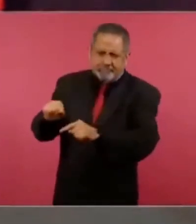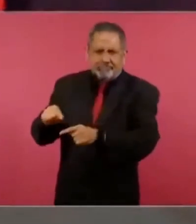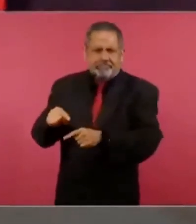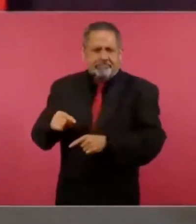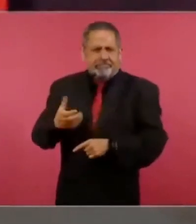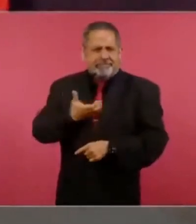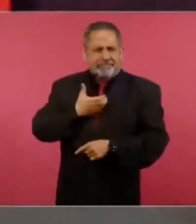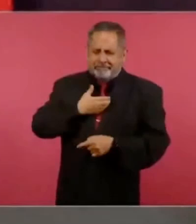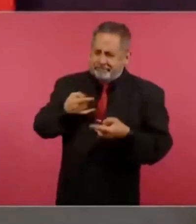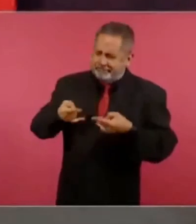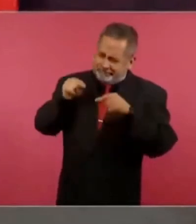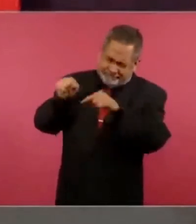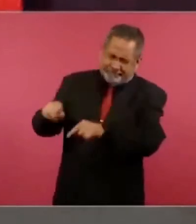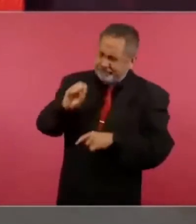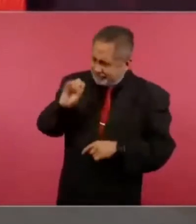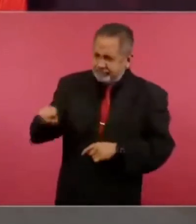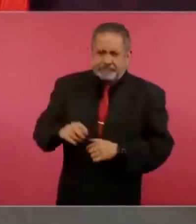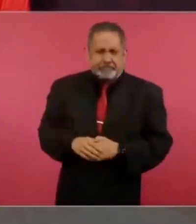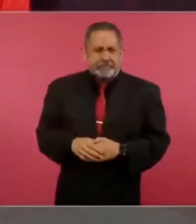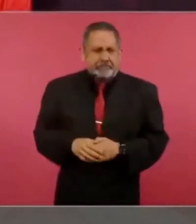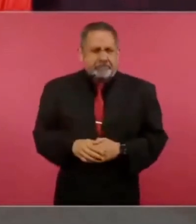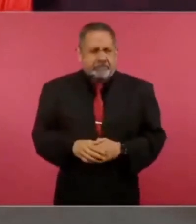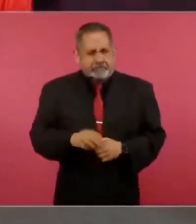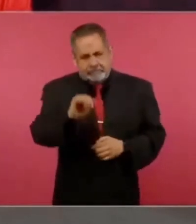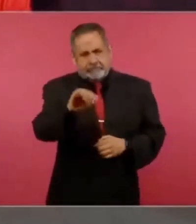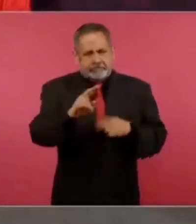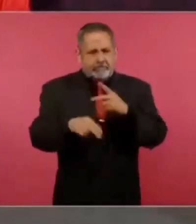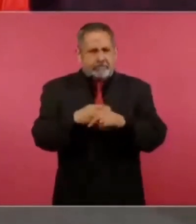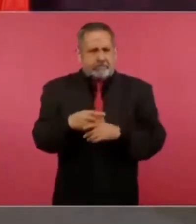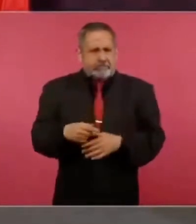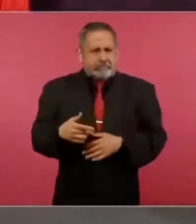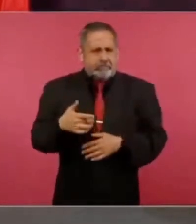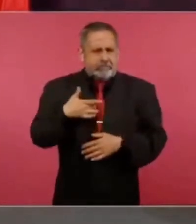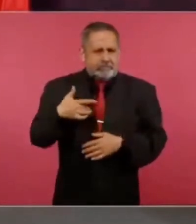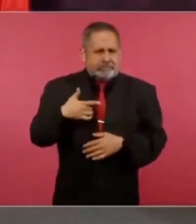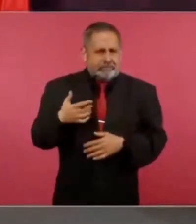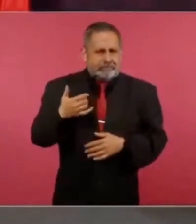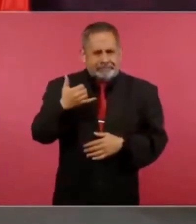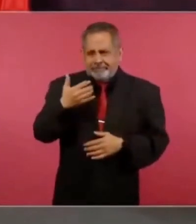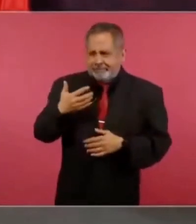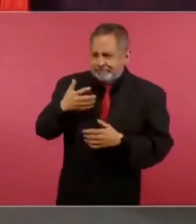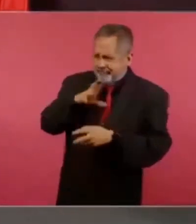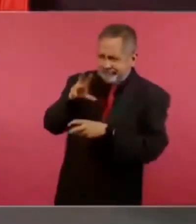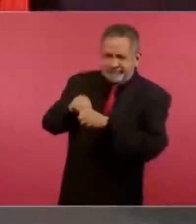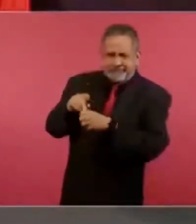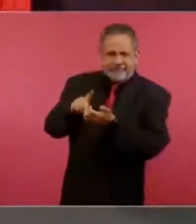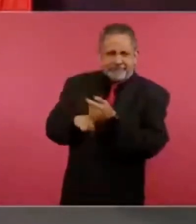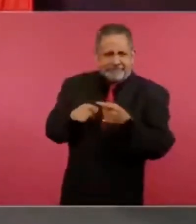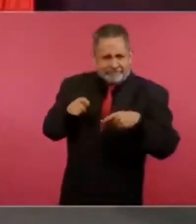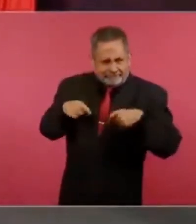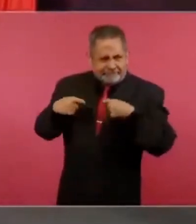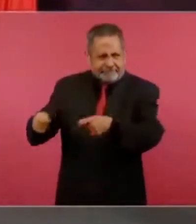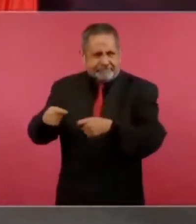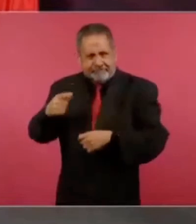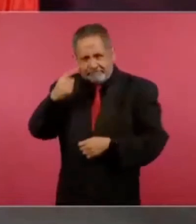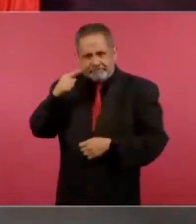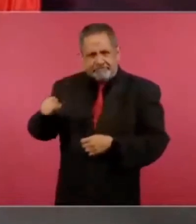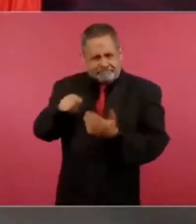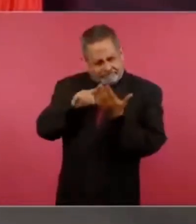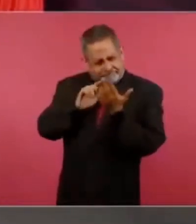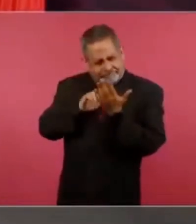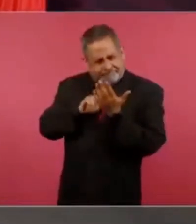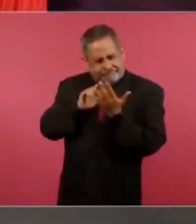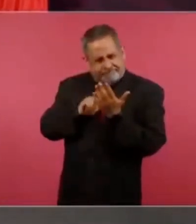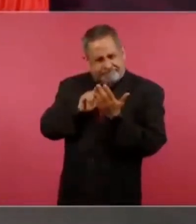Managers, sí. Digo, sí, si tengo lleno el teléfono, para que vean lo que es la mañanera,